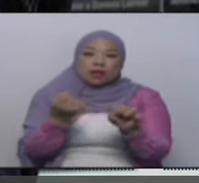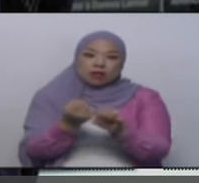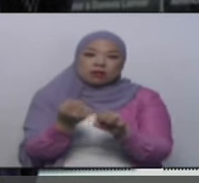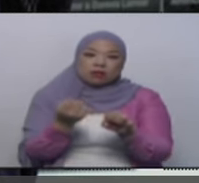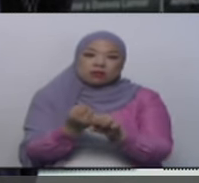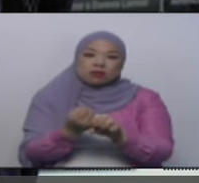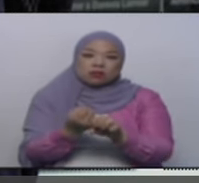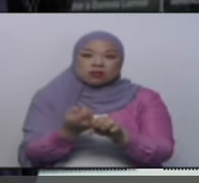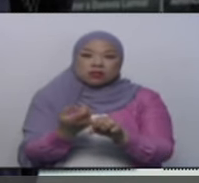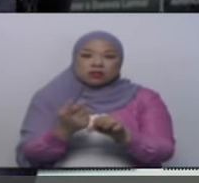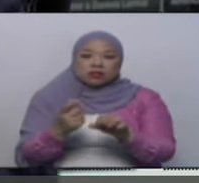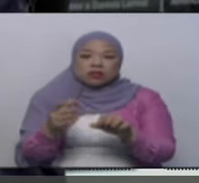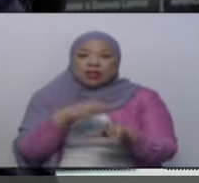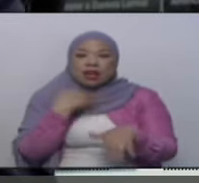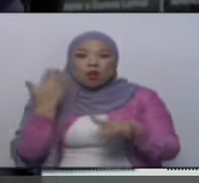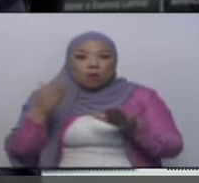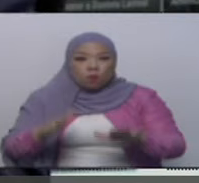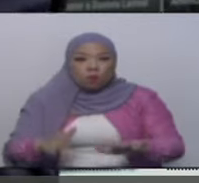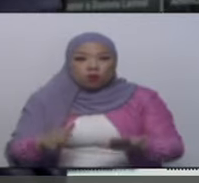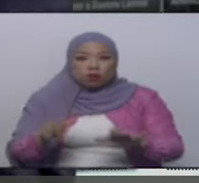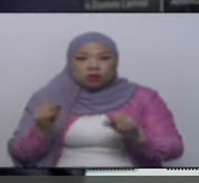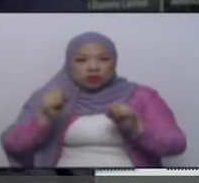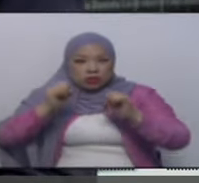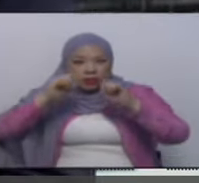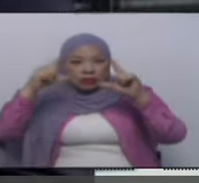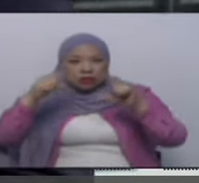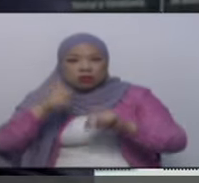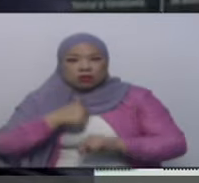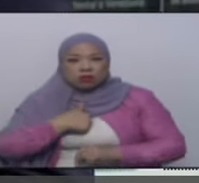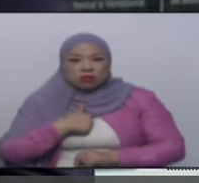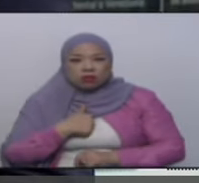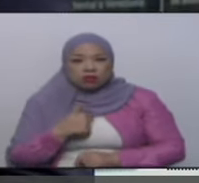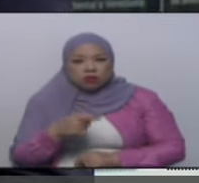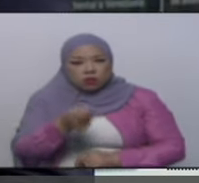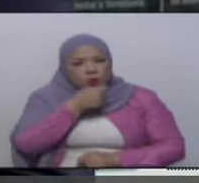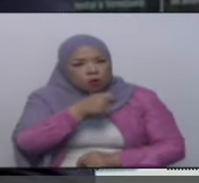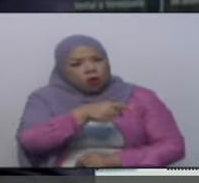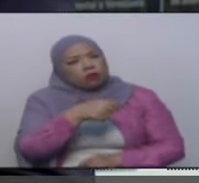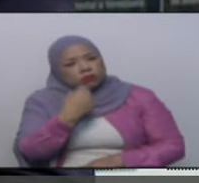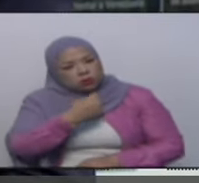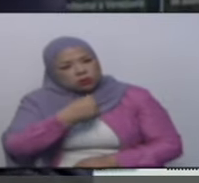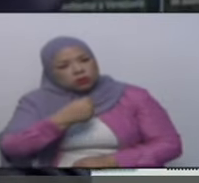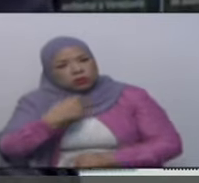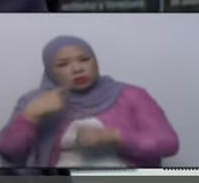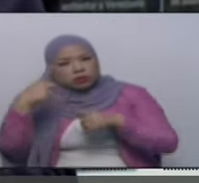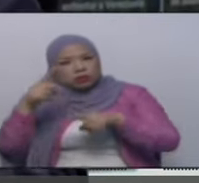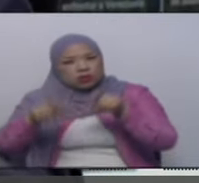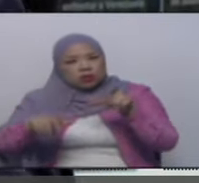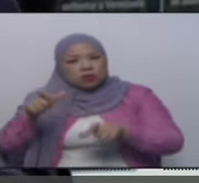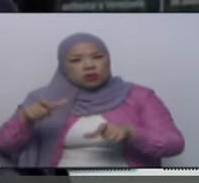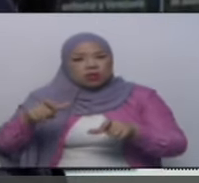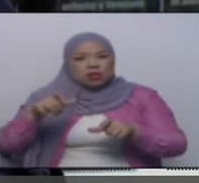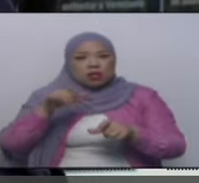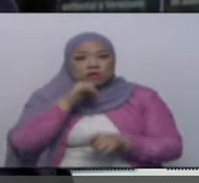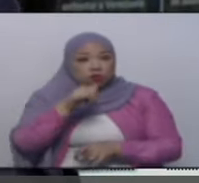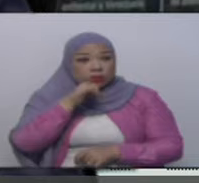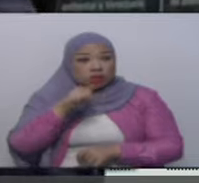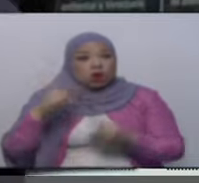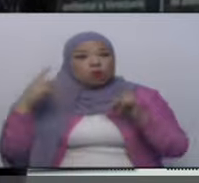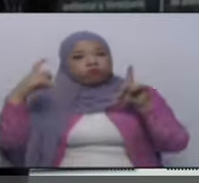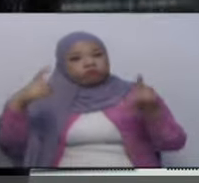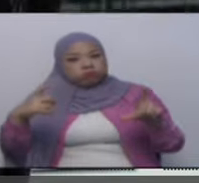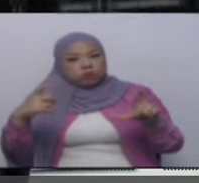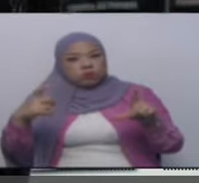del genocidio. A mí me sorprende, tú que eres periodista, que haya portales de noticias, que